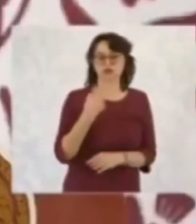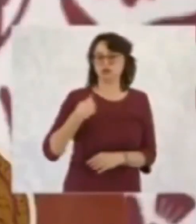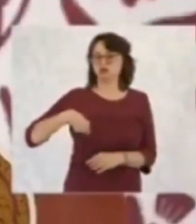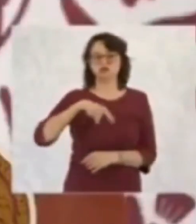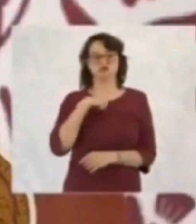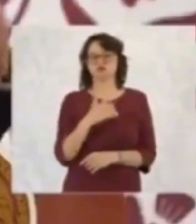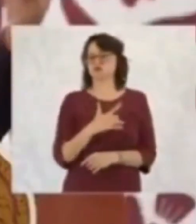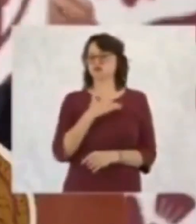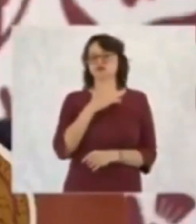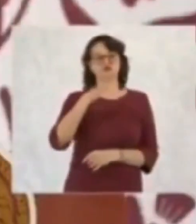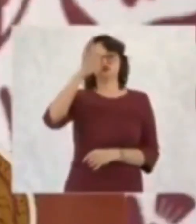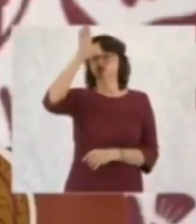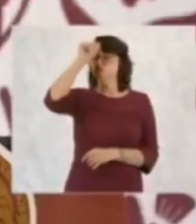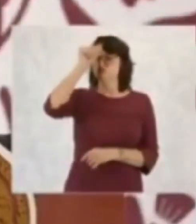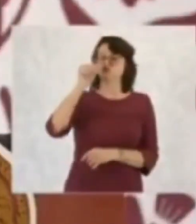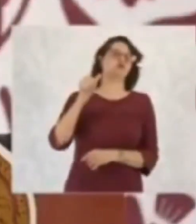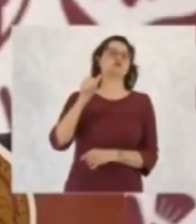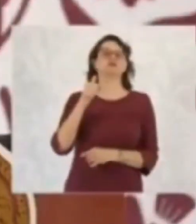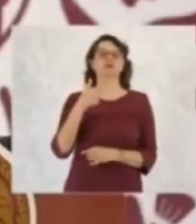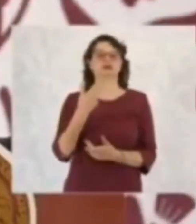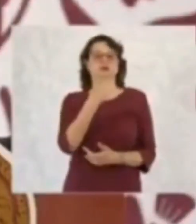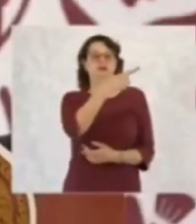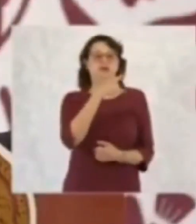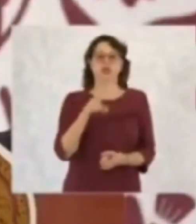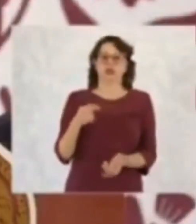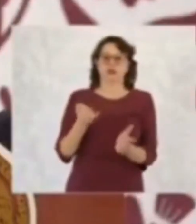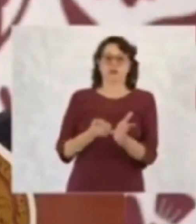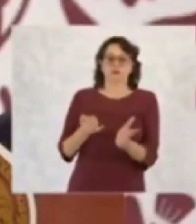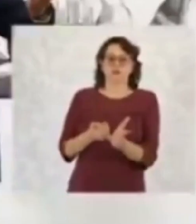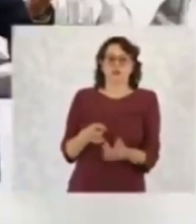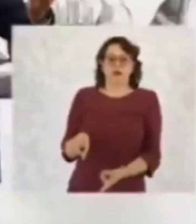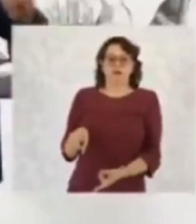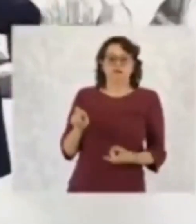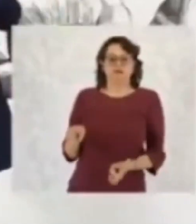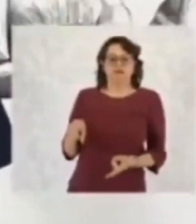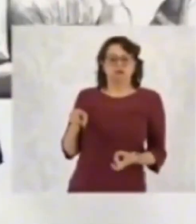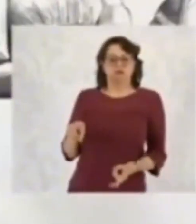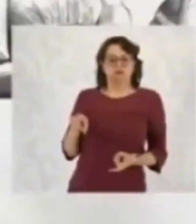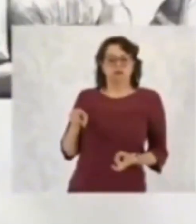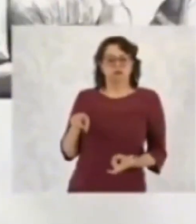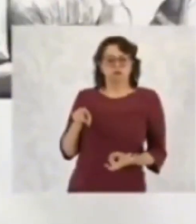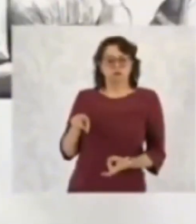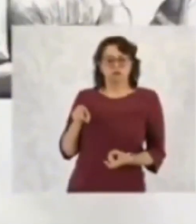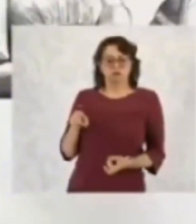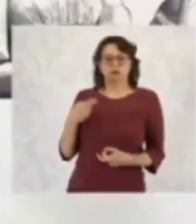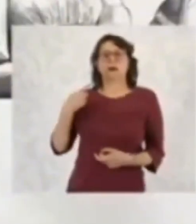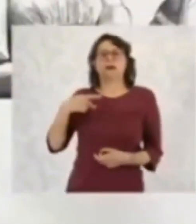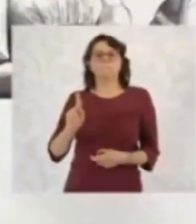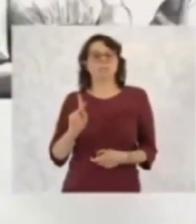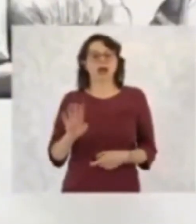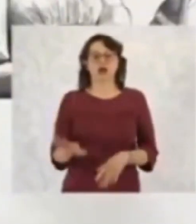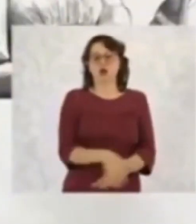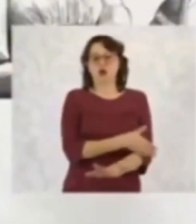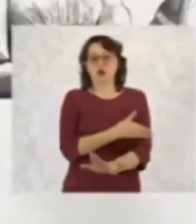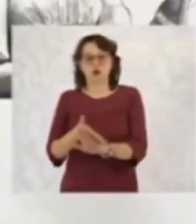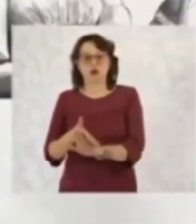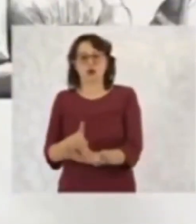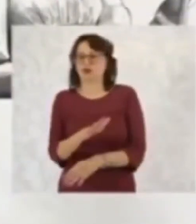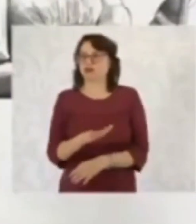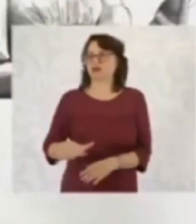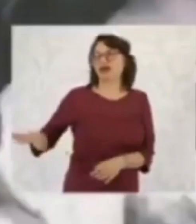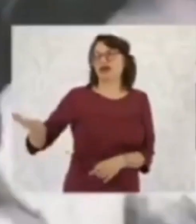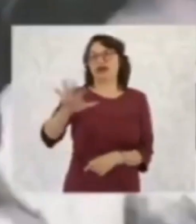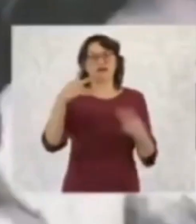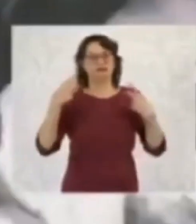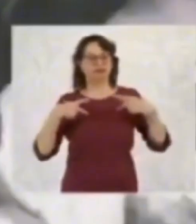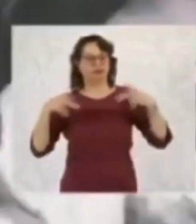esta medida con fines recaudatorios de los Estados Unidos afecte a una porción